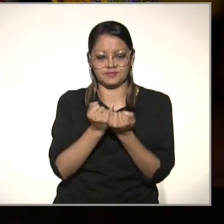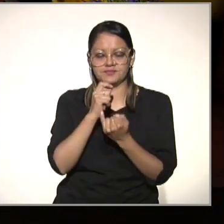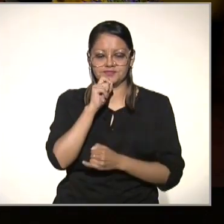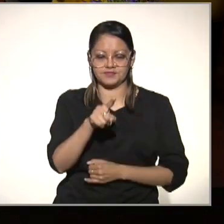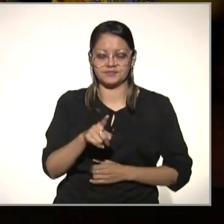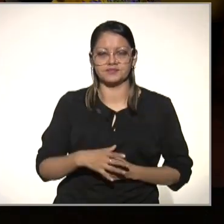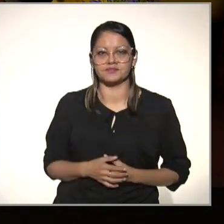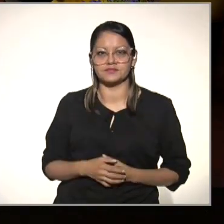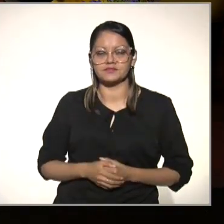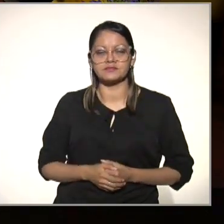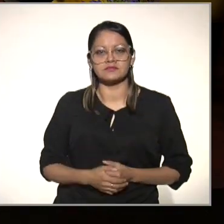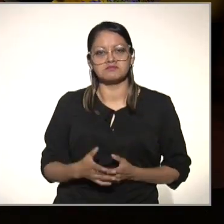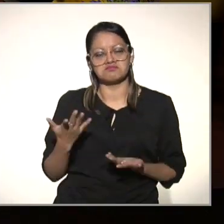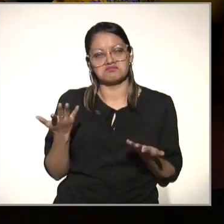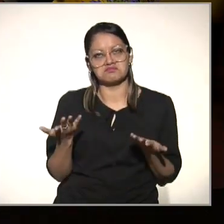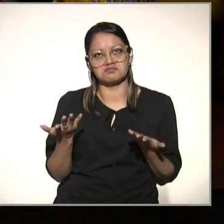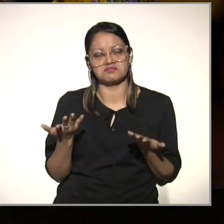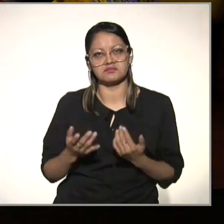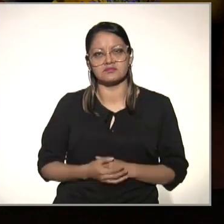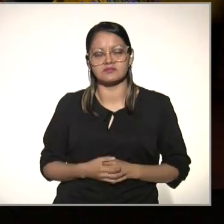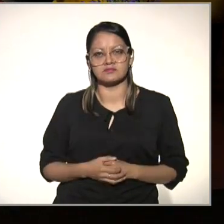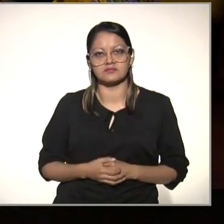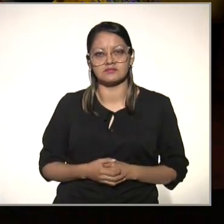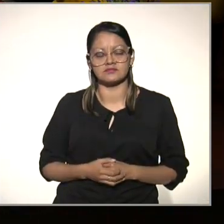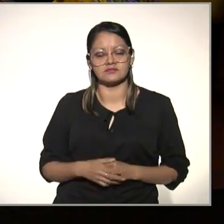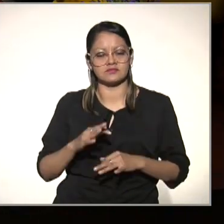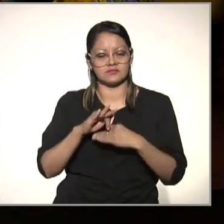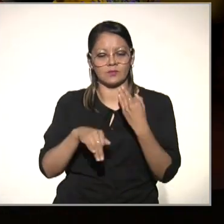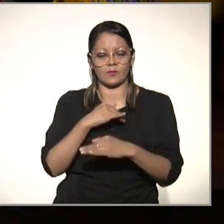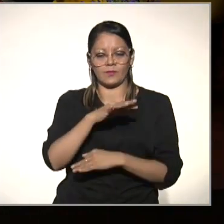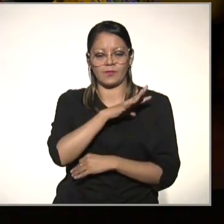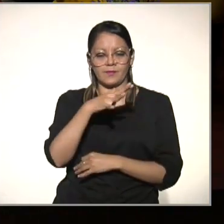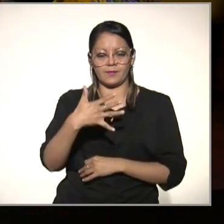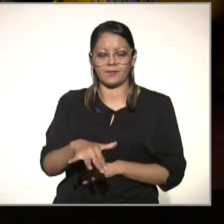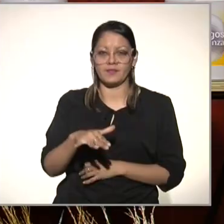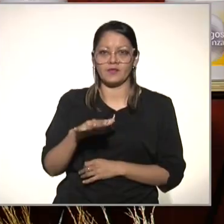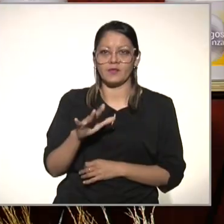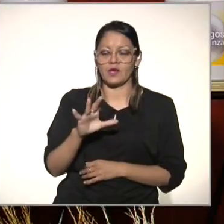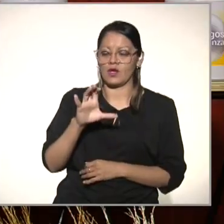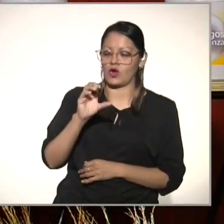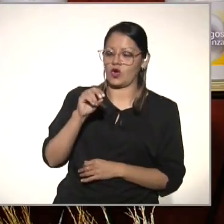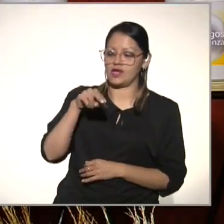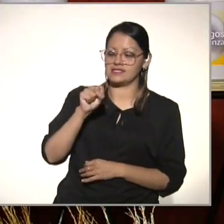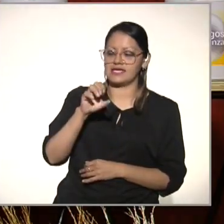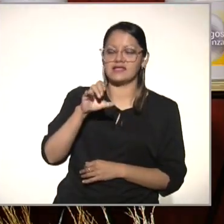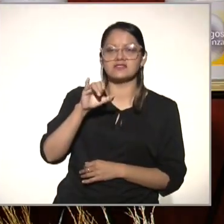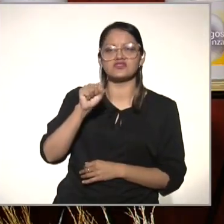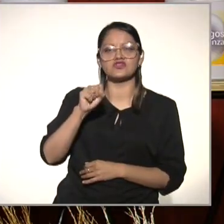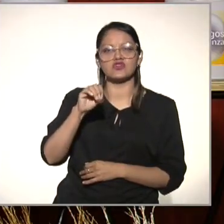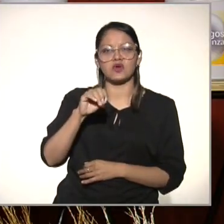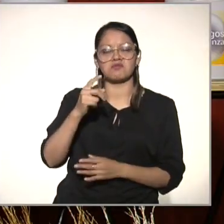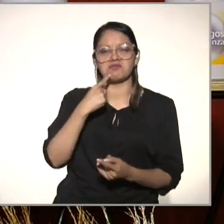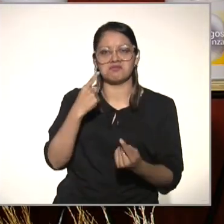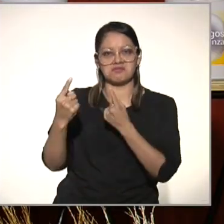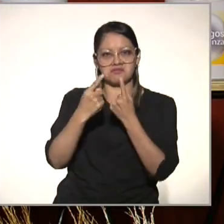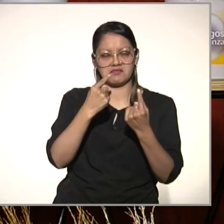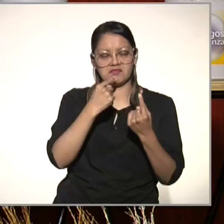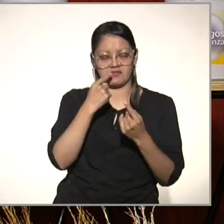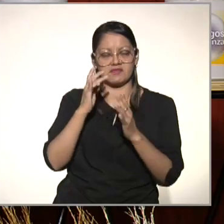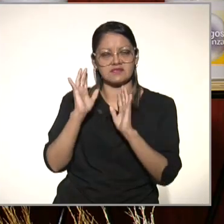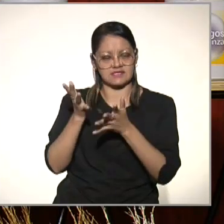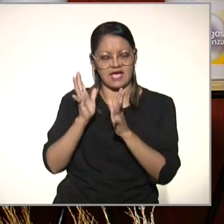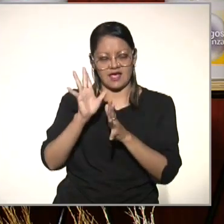que, digamos que en general el consenso ya está hecho. ¿Por qué está hecho este consenso? Porque